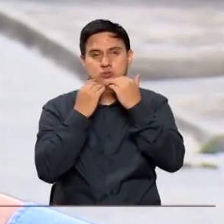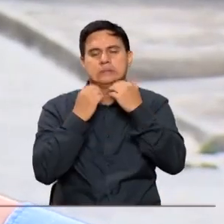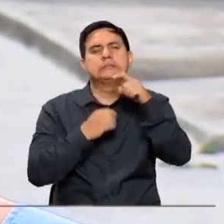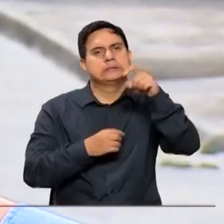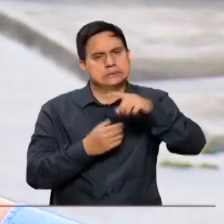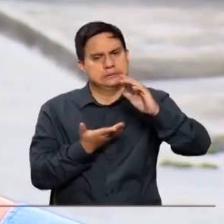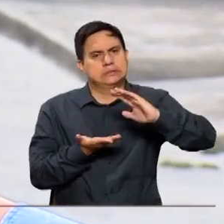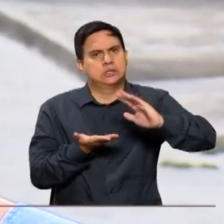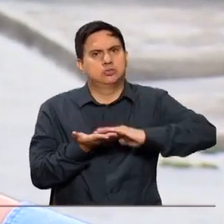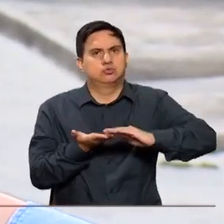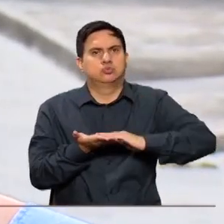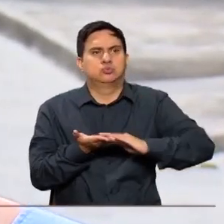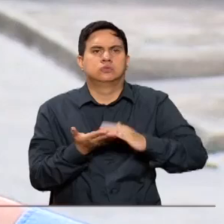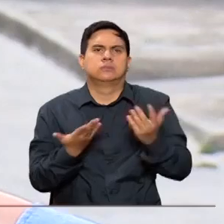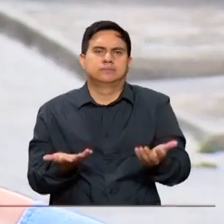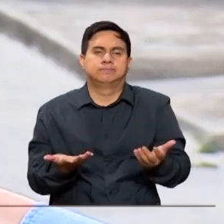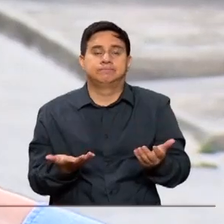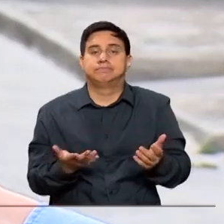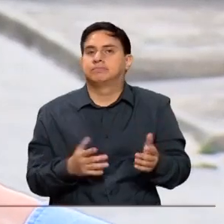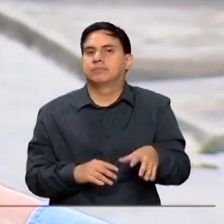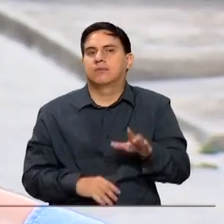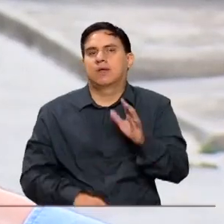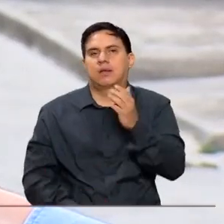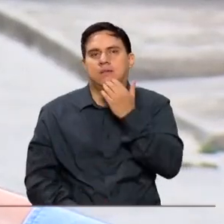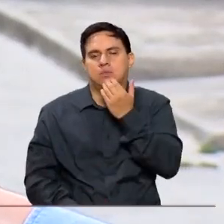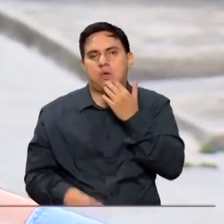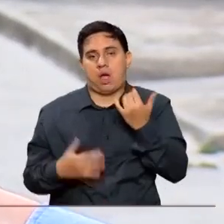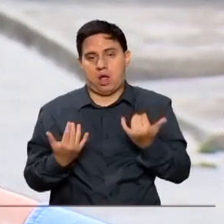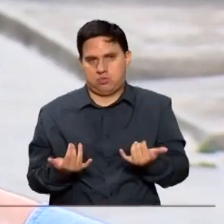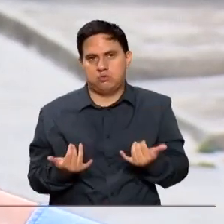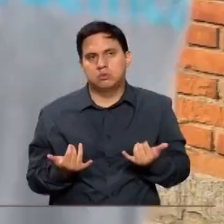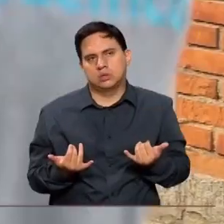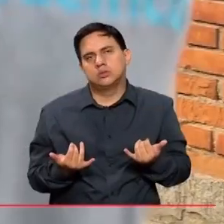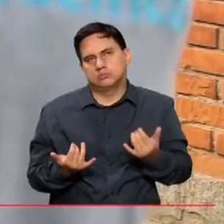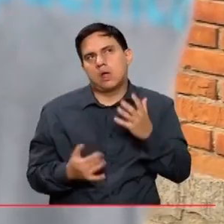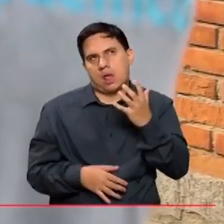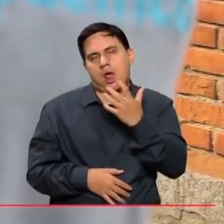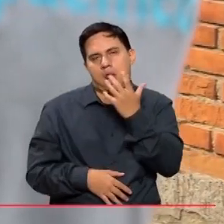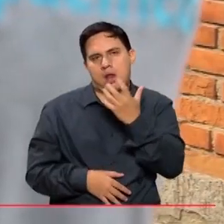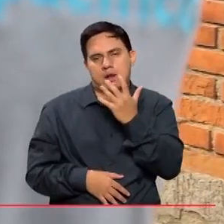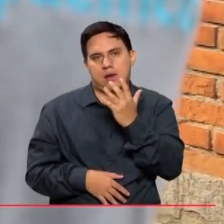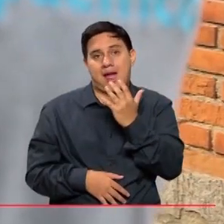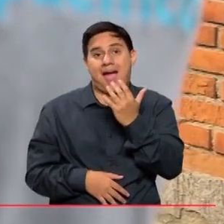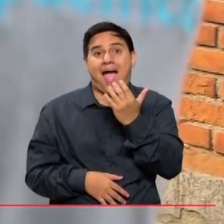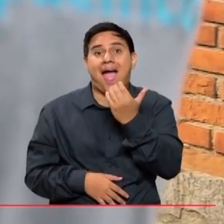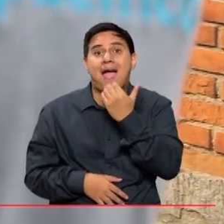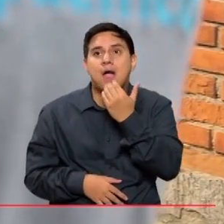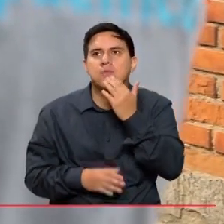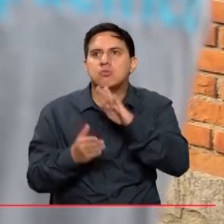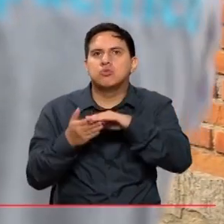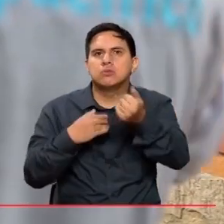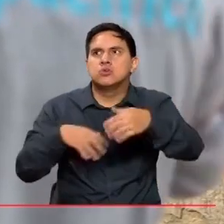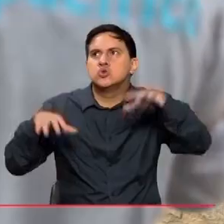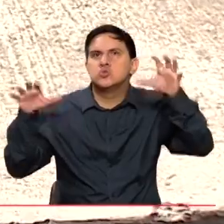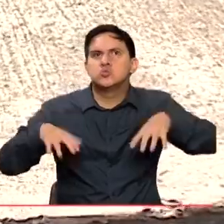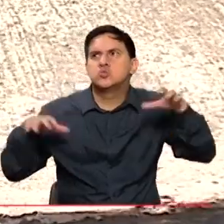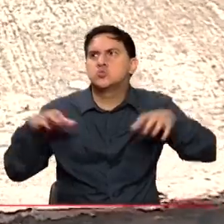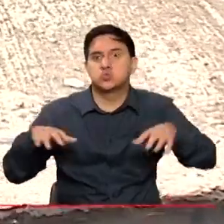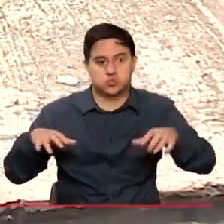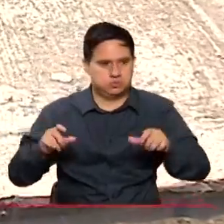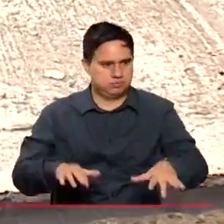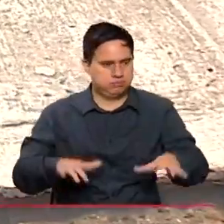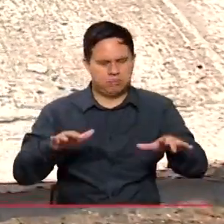solucionen el problema. Y digamos, ahora, pues, gracias a Dios, ahí en verano. ¿Te imaginas en tiempo de invierno cómo lo que puede ocasionar eso?